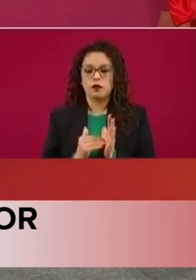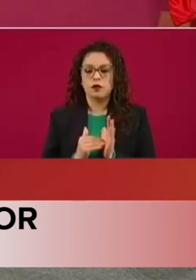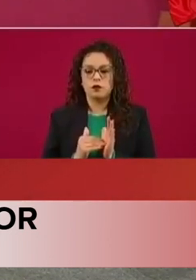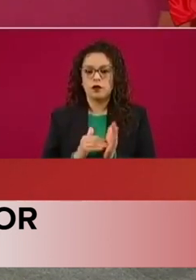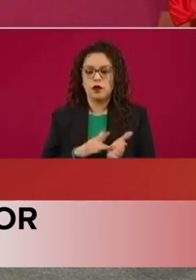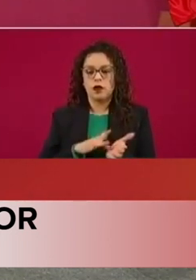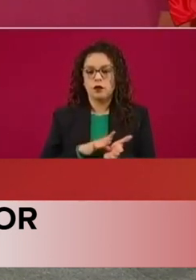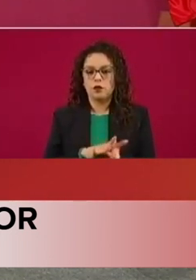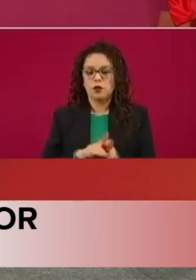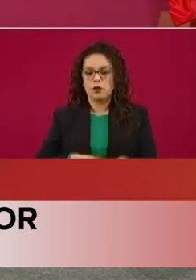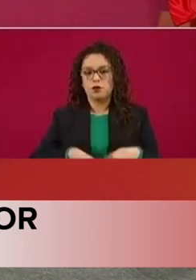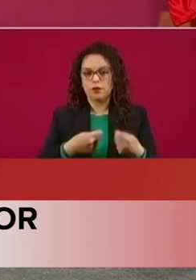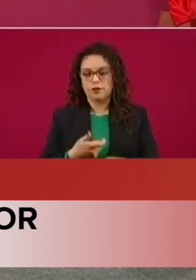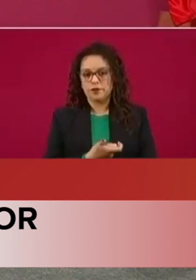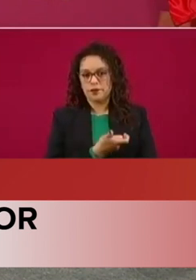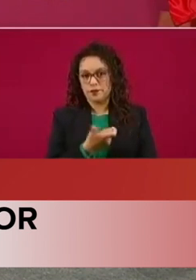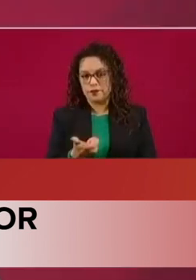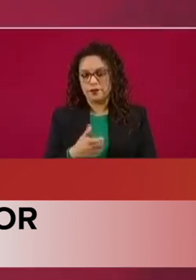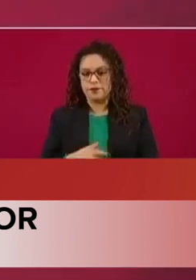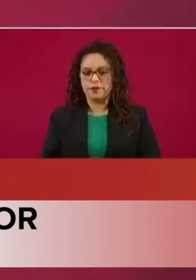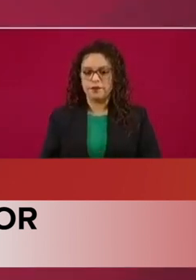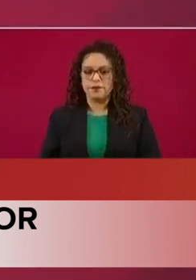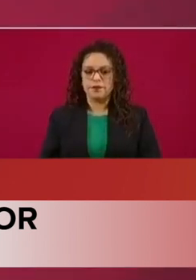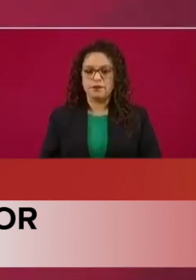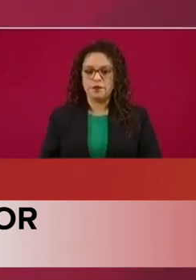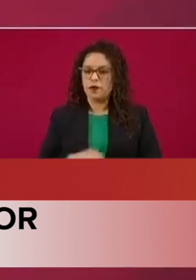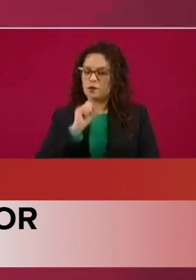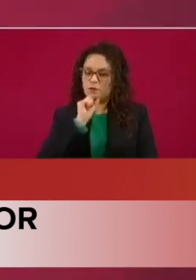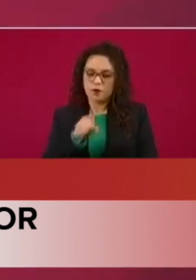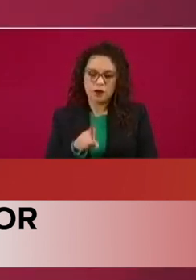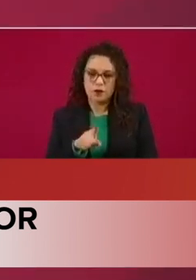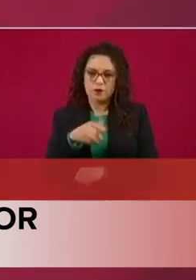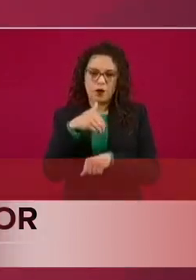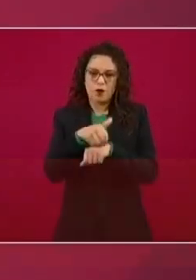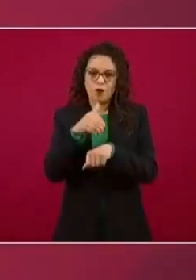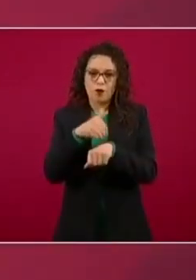apoyos a igual número de familias,